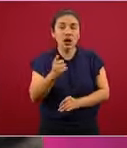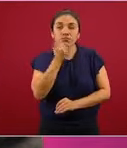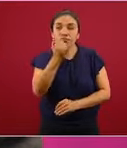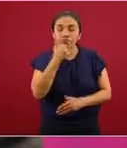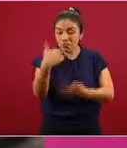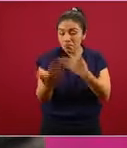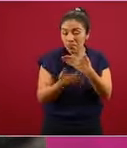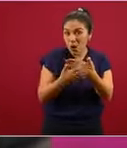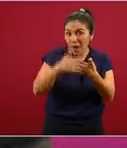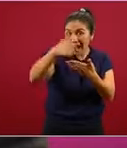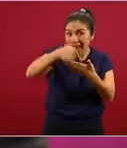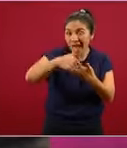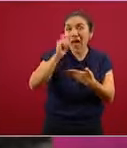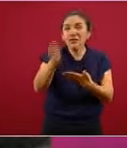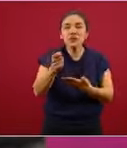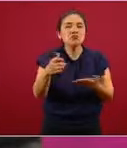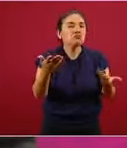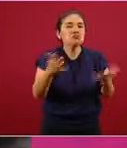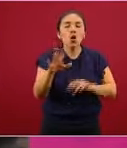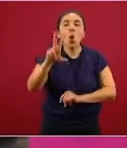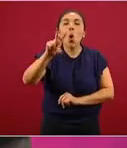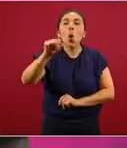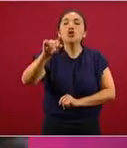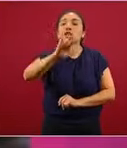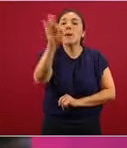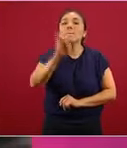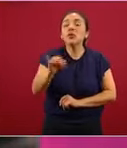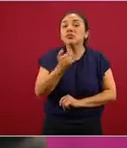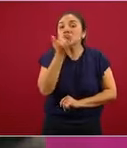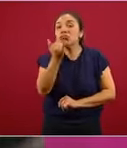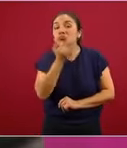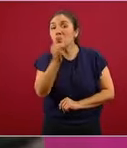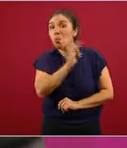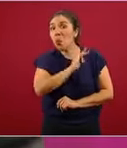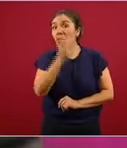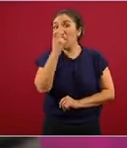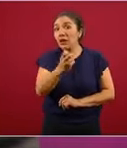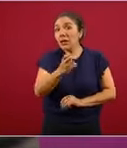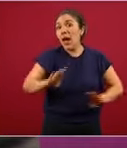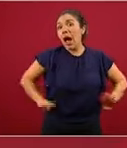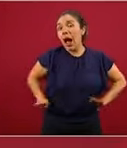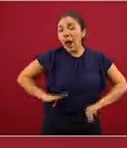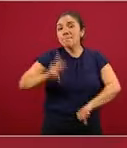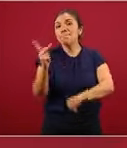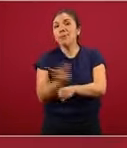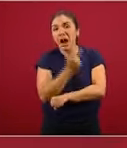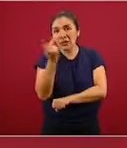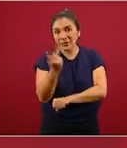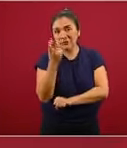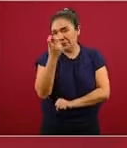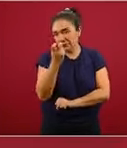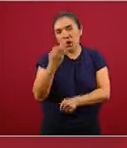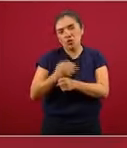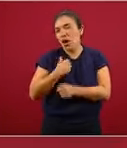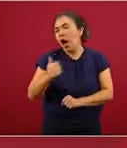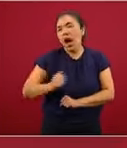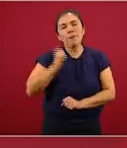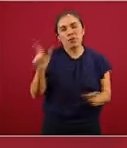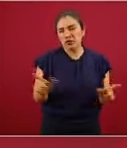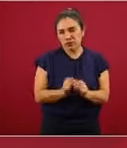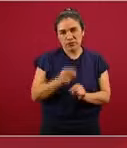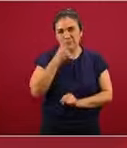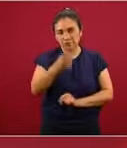predicción es el 80% de probabilidad de que ese sea el escenario que ocurra. Quería aprovechar para